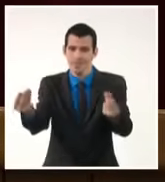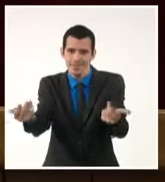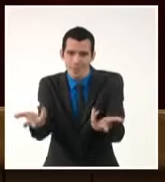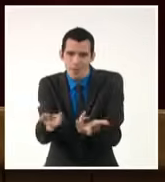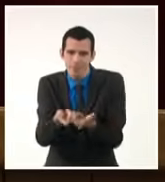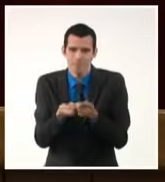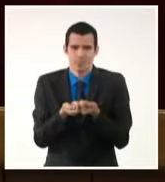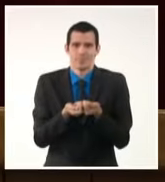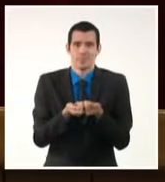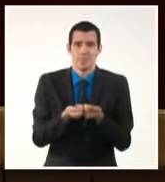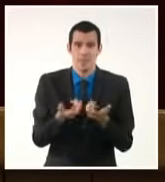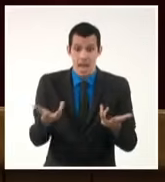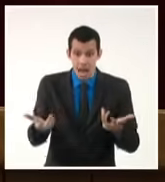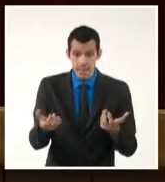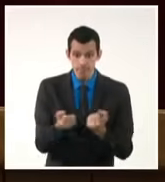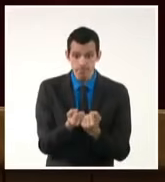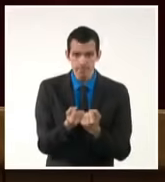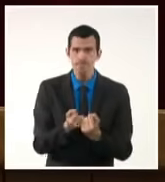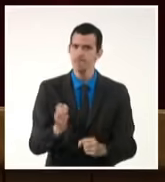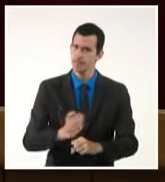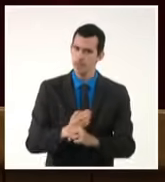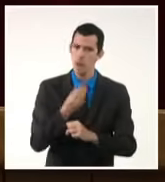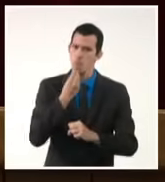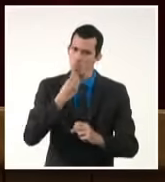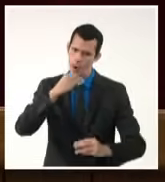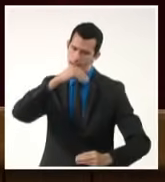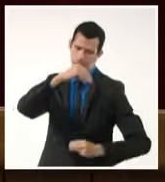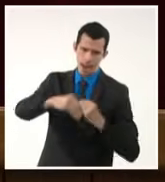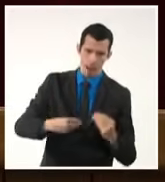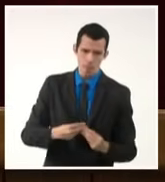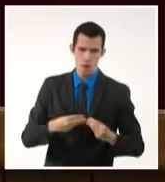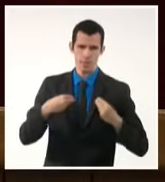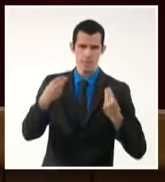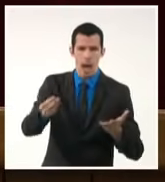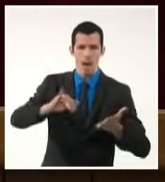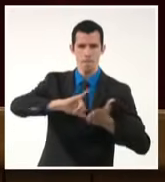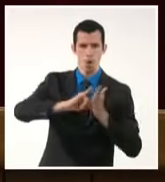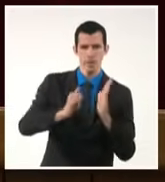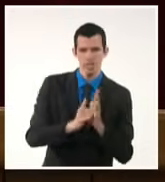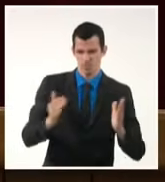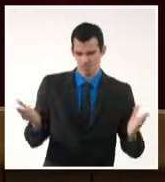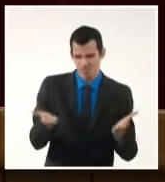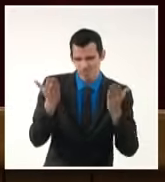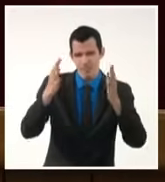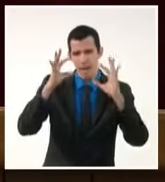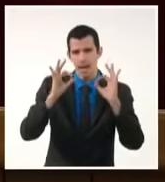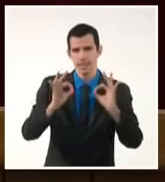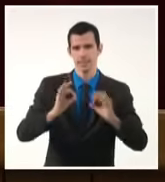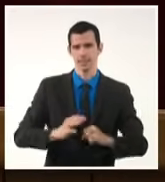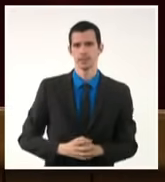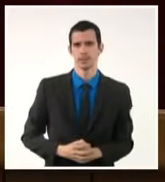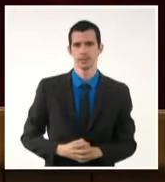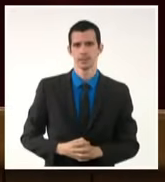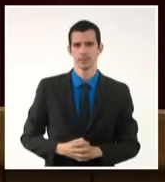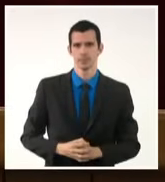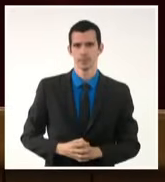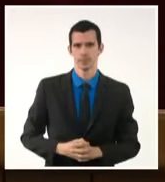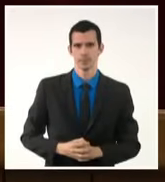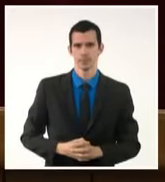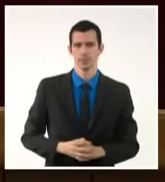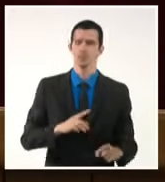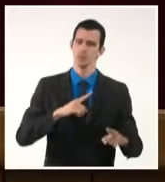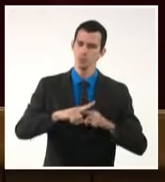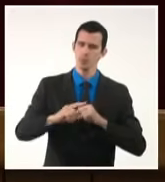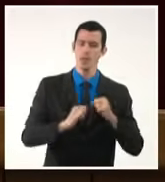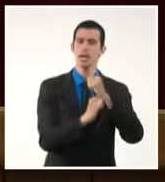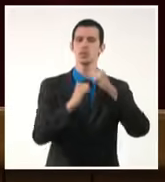en transformaciones esenciales encaminadas a modificar gradualmente los mecanismos de asignación de recursos y el esquema institucional